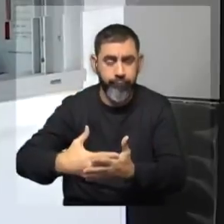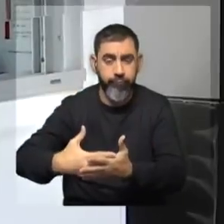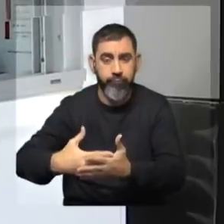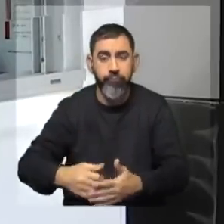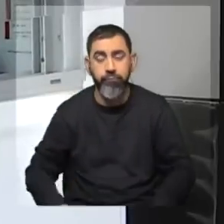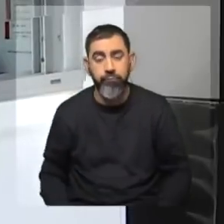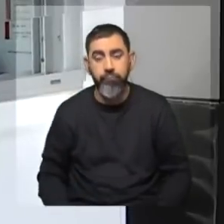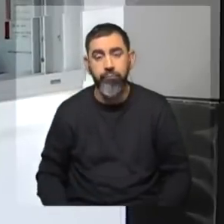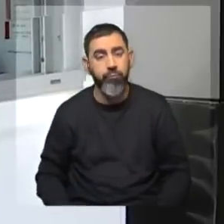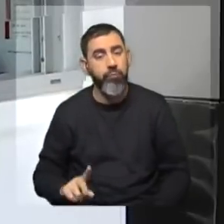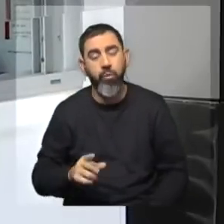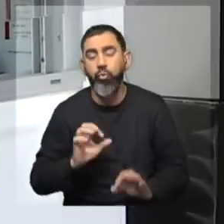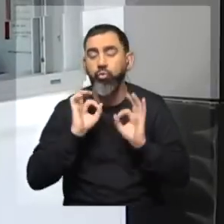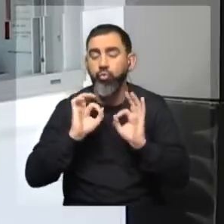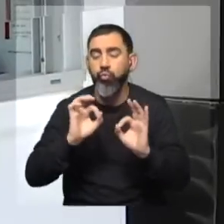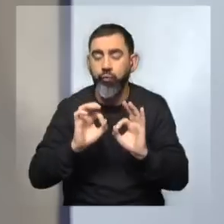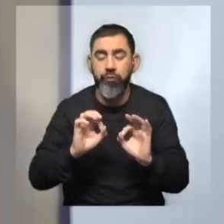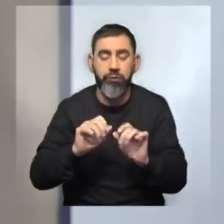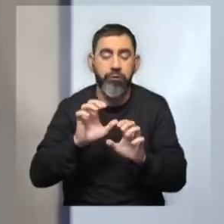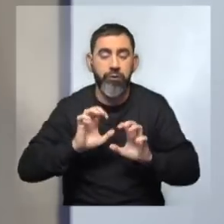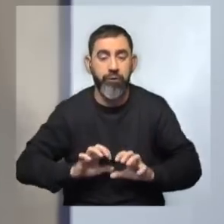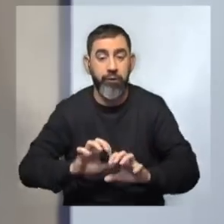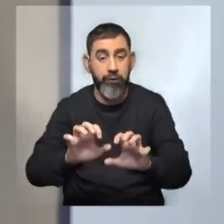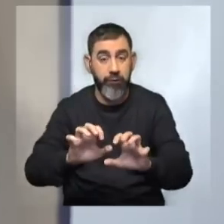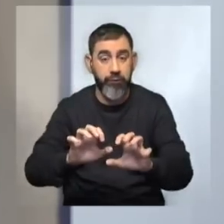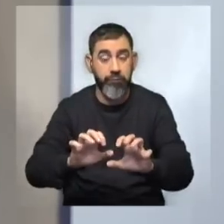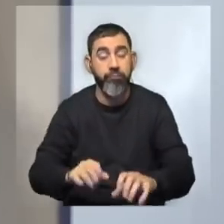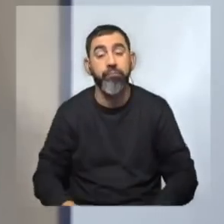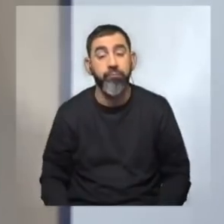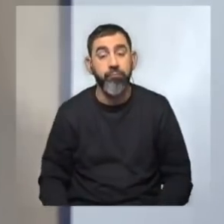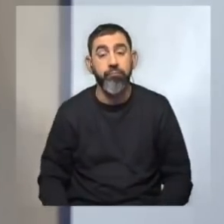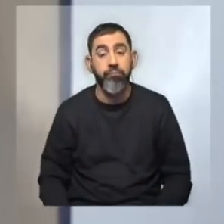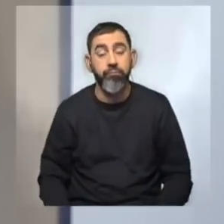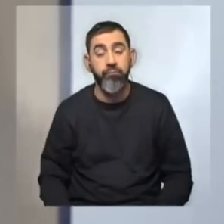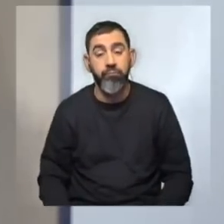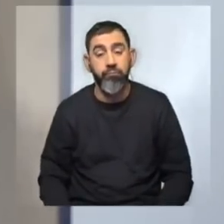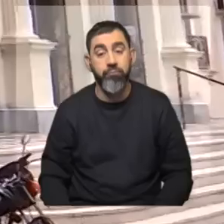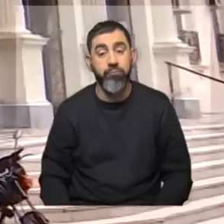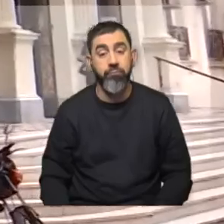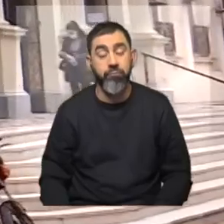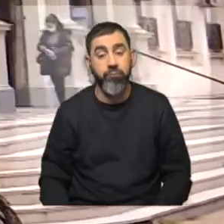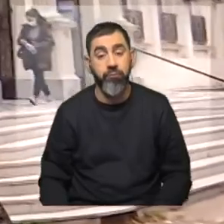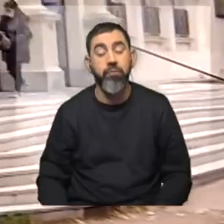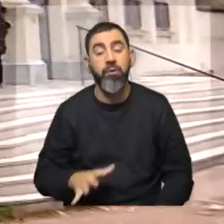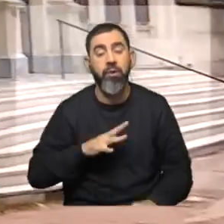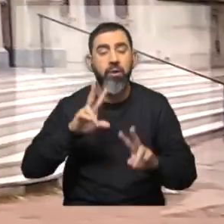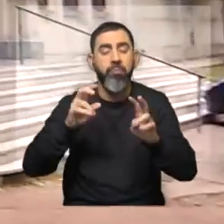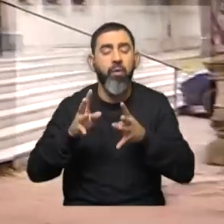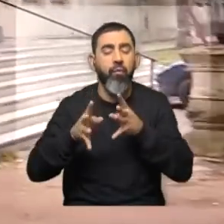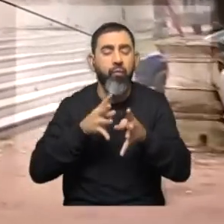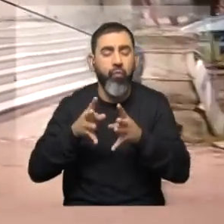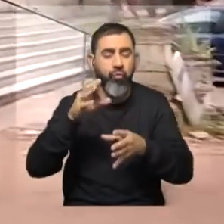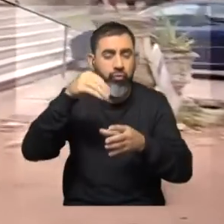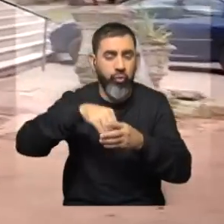no da abasto con la demanda y bueno entonces digo básicamente creo que llegan Eso después hay cuestiones de funcionamiento